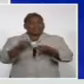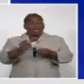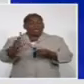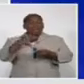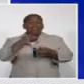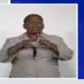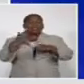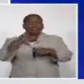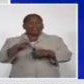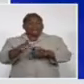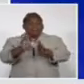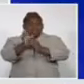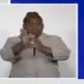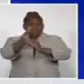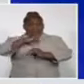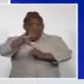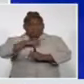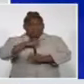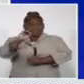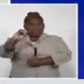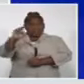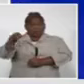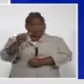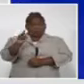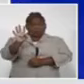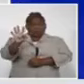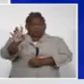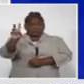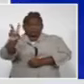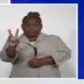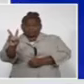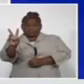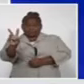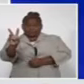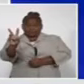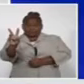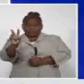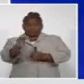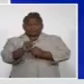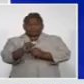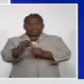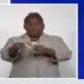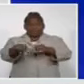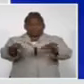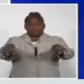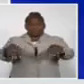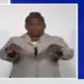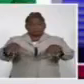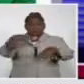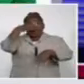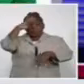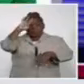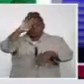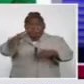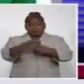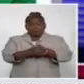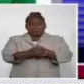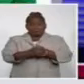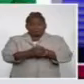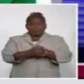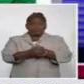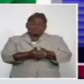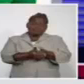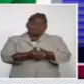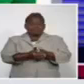mes de 0,42. Esta es la situación, Gisela, toda la población